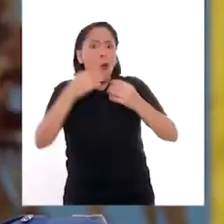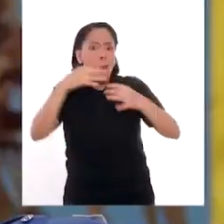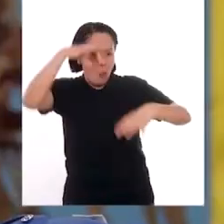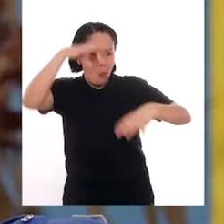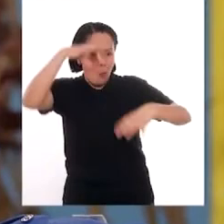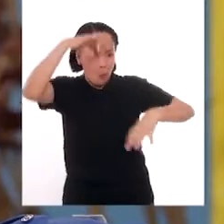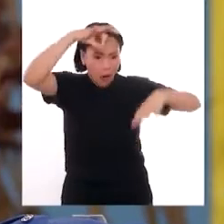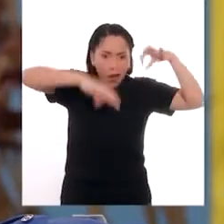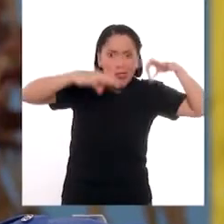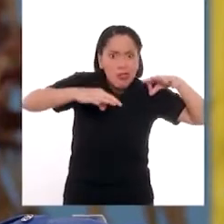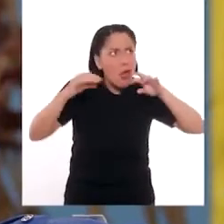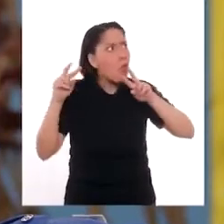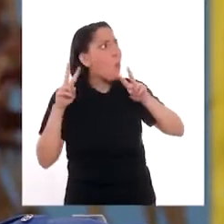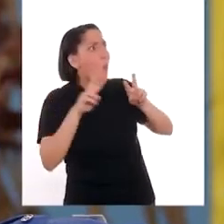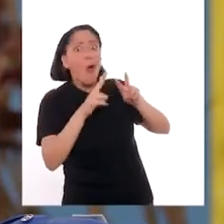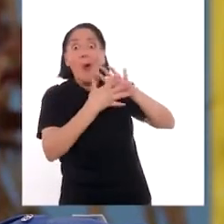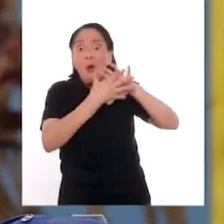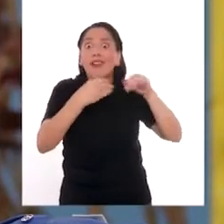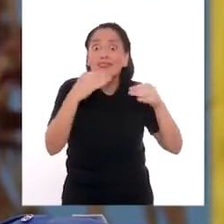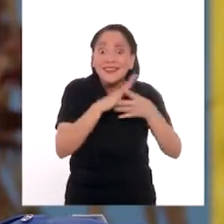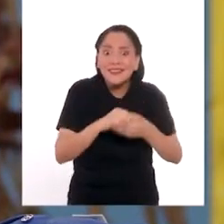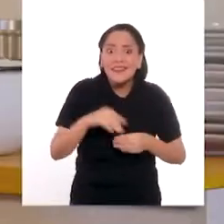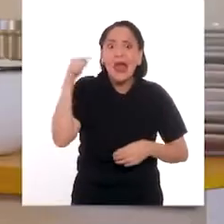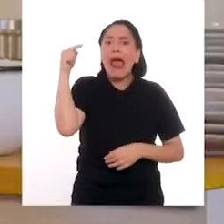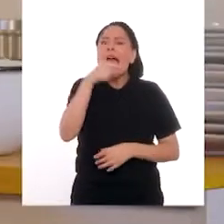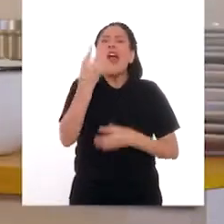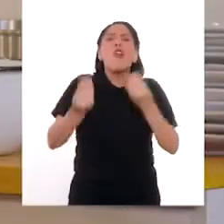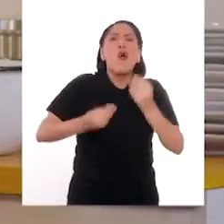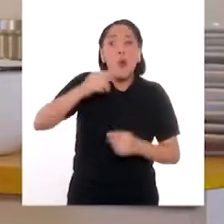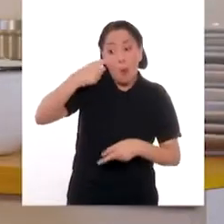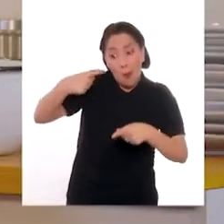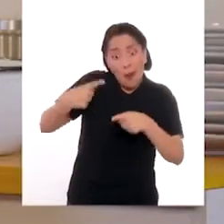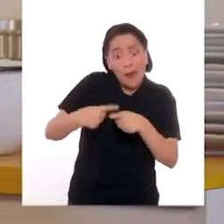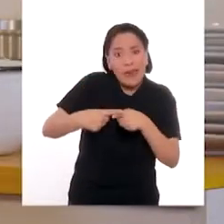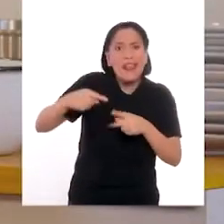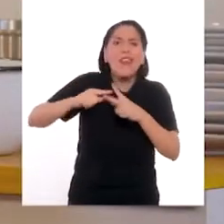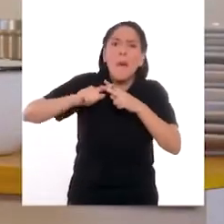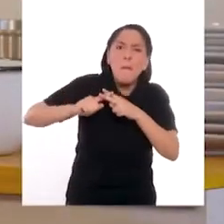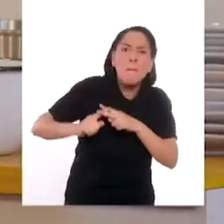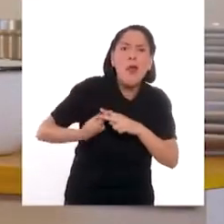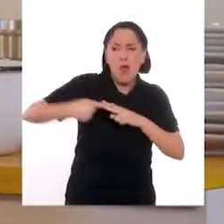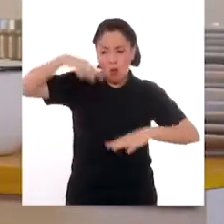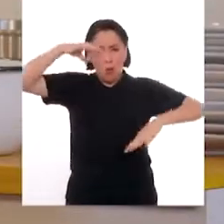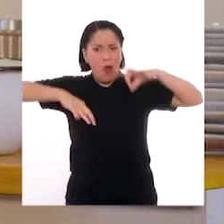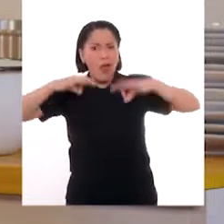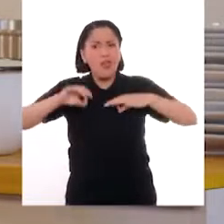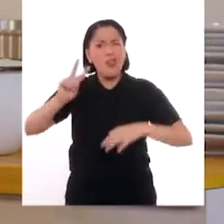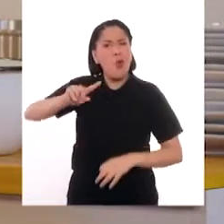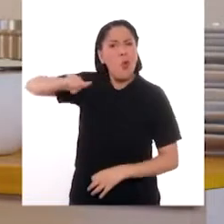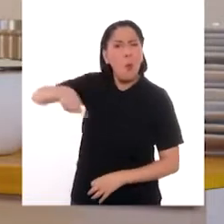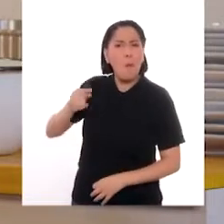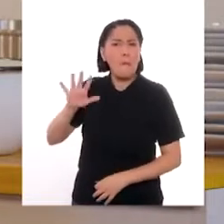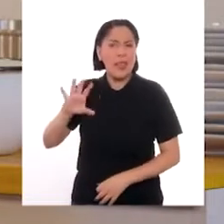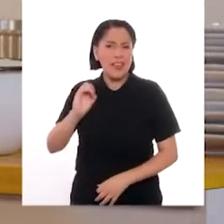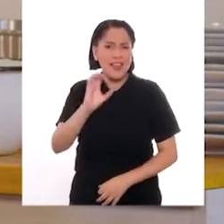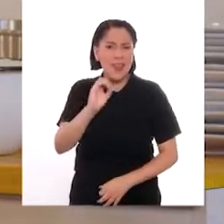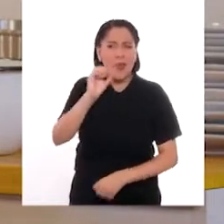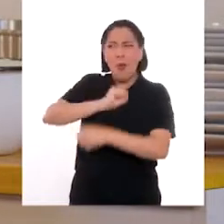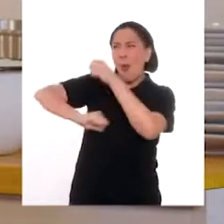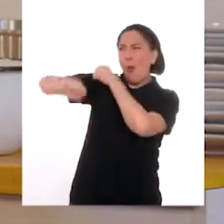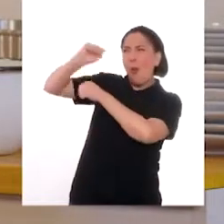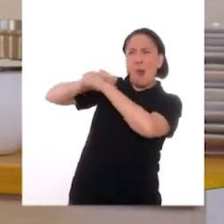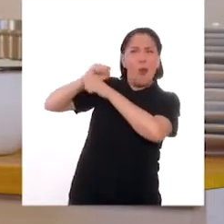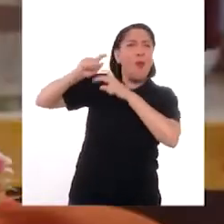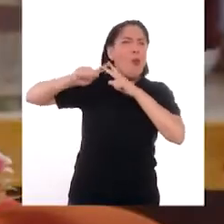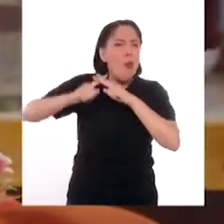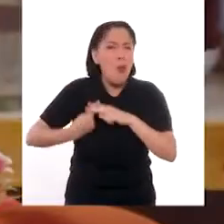sentido, porque al teatro se va a ver historias. Y fue en Grecia donde se creó el teatro hace 2500